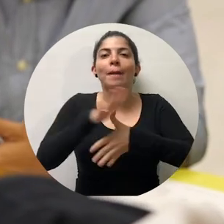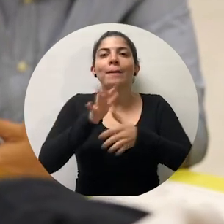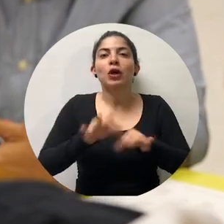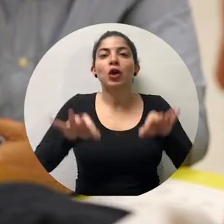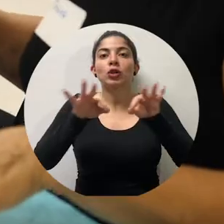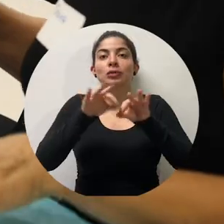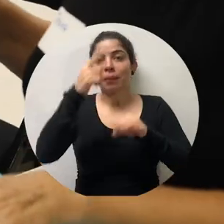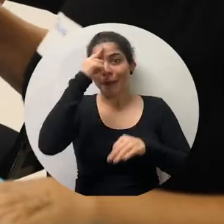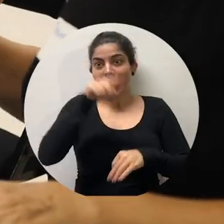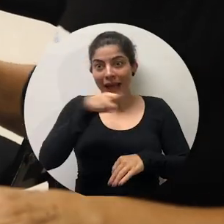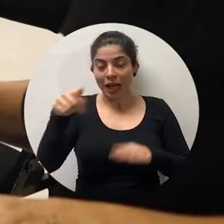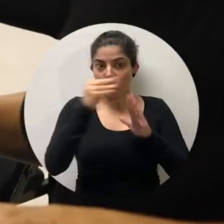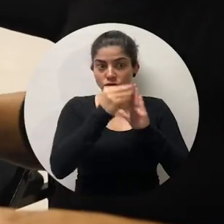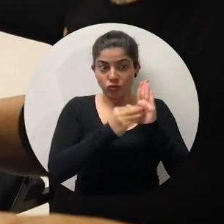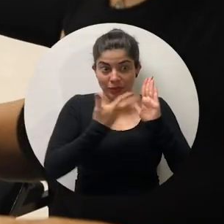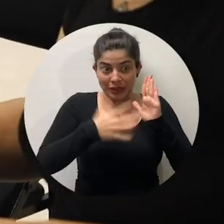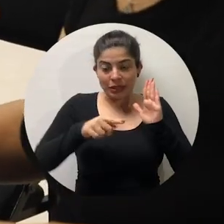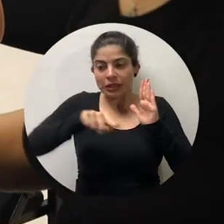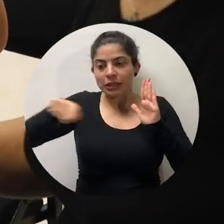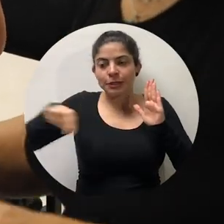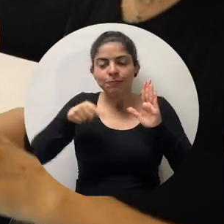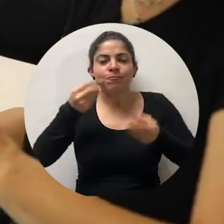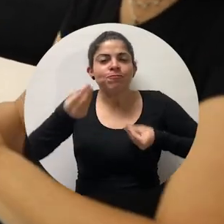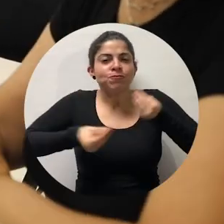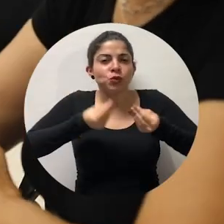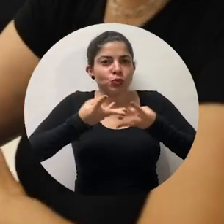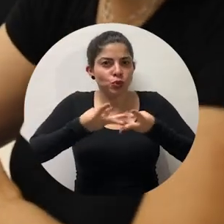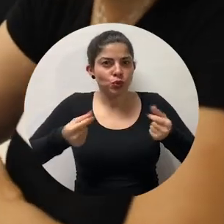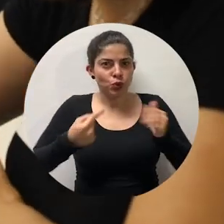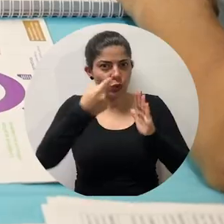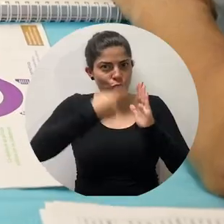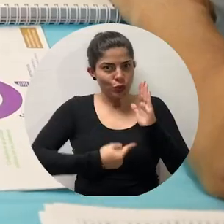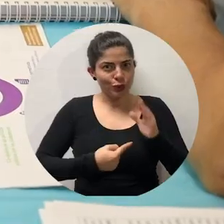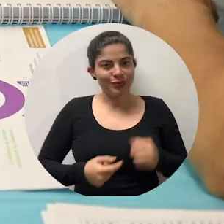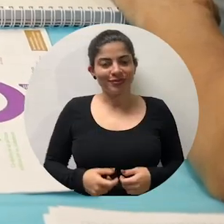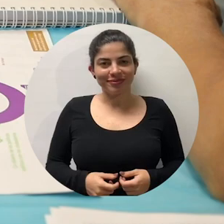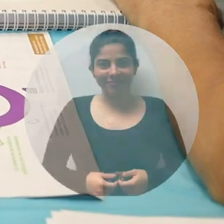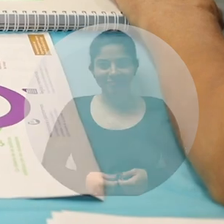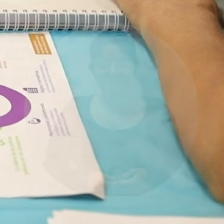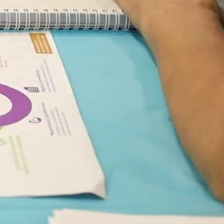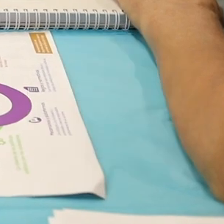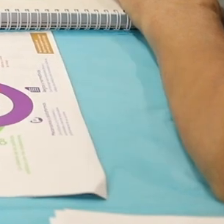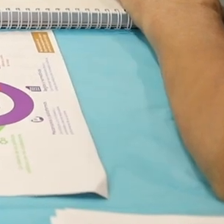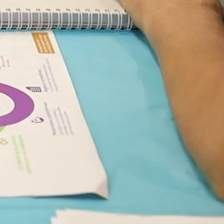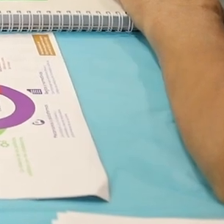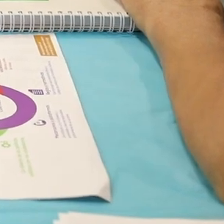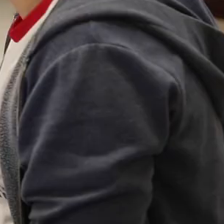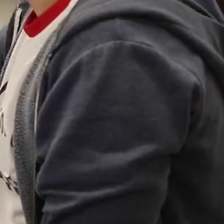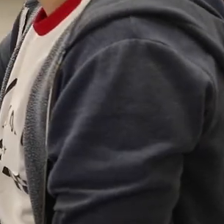esos son los problemas más importantes para ellos, y ahora vamos a plantear cuáles son las soluciones.